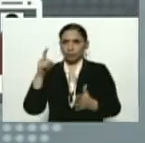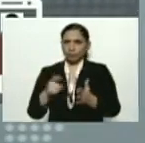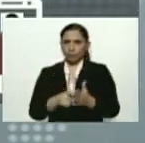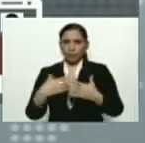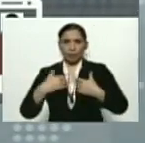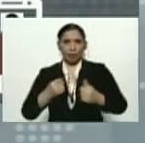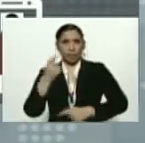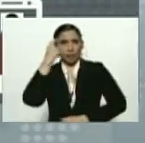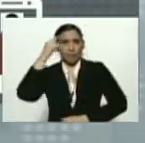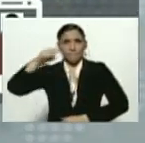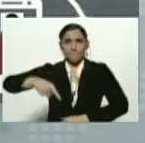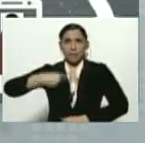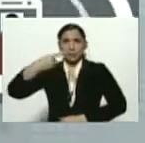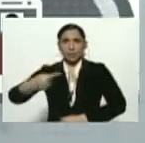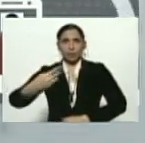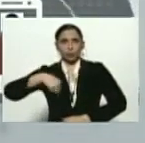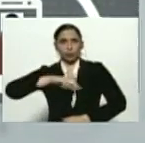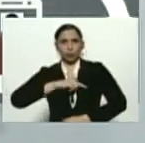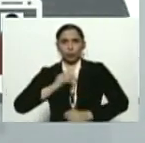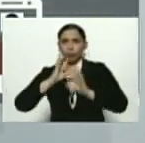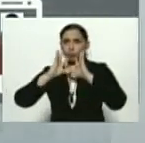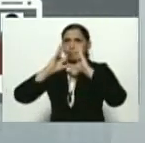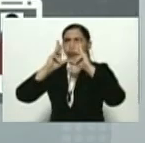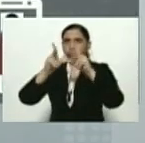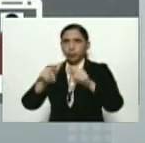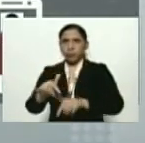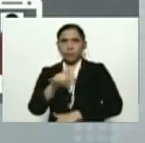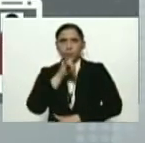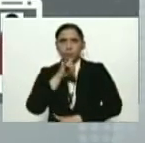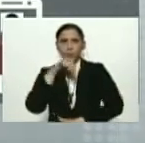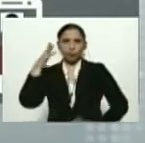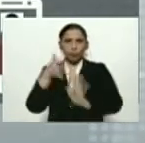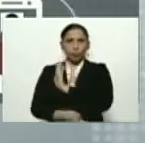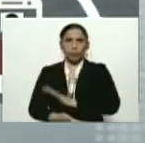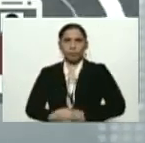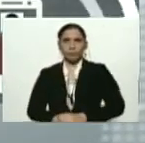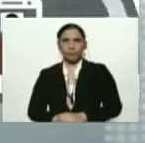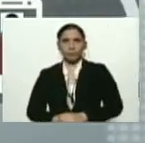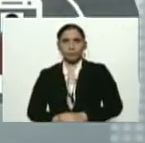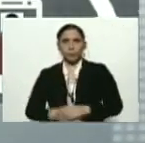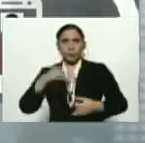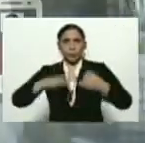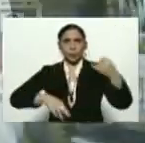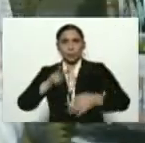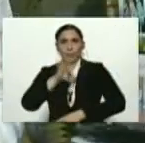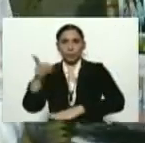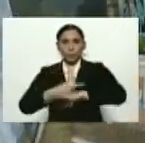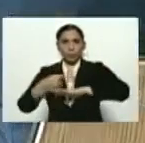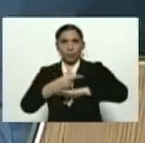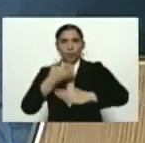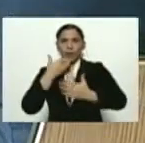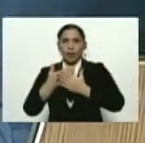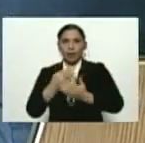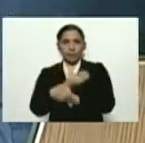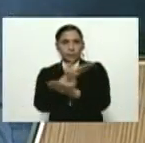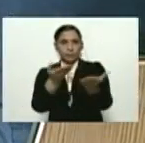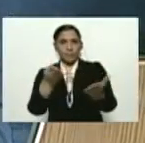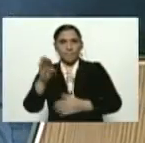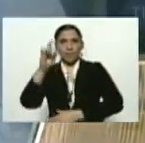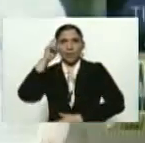de mañana estaremos dando el reporte que corresponde sobre las últimas 24 horas. Muchísimas gracias,